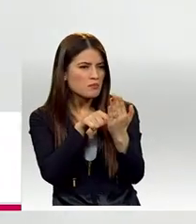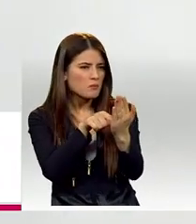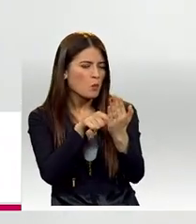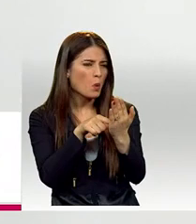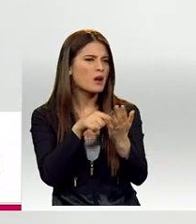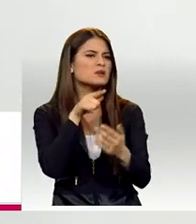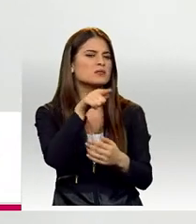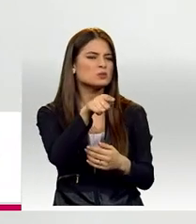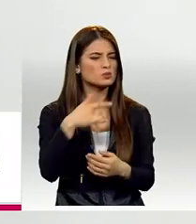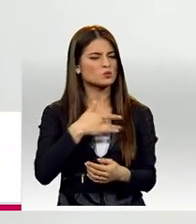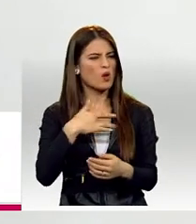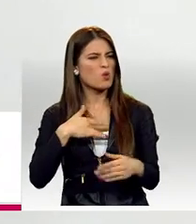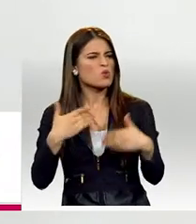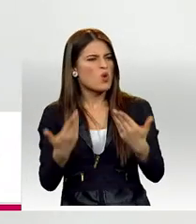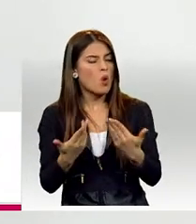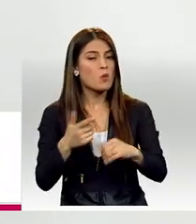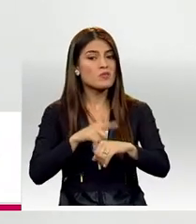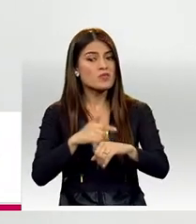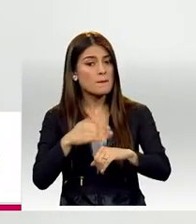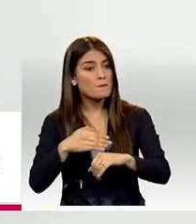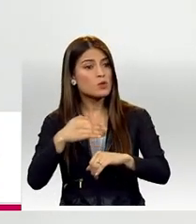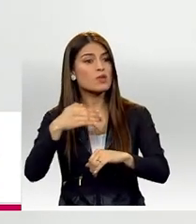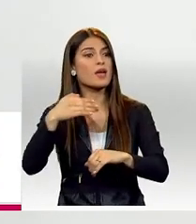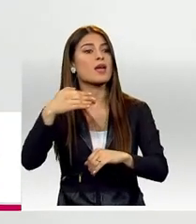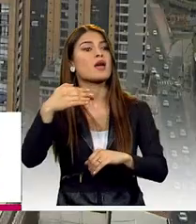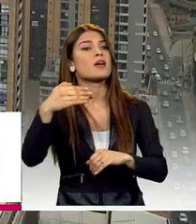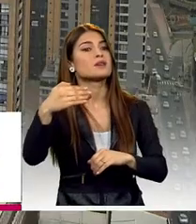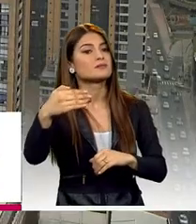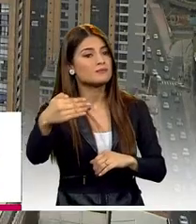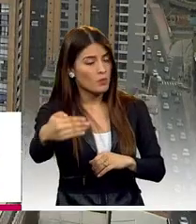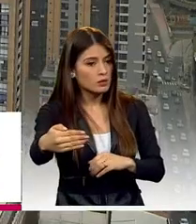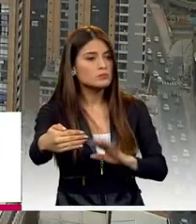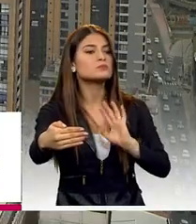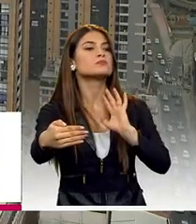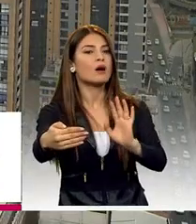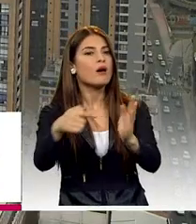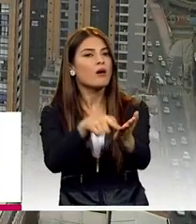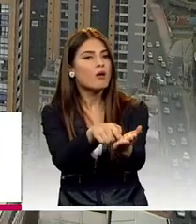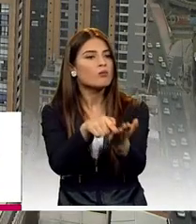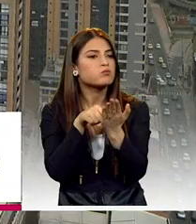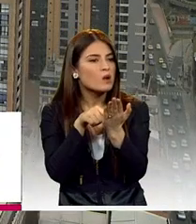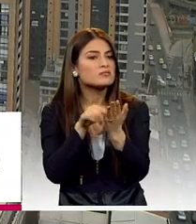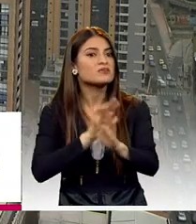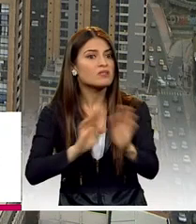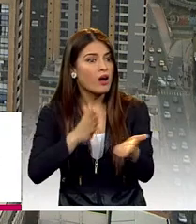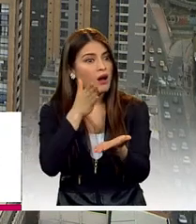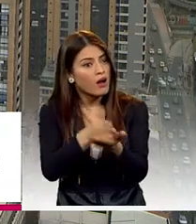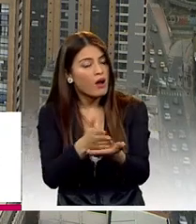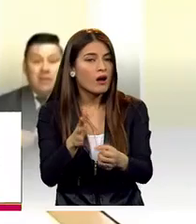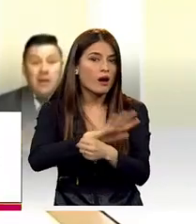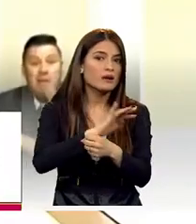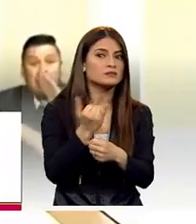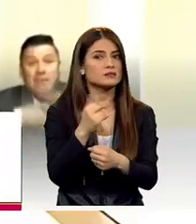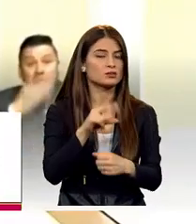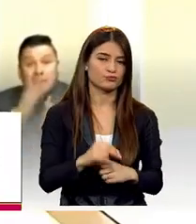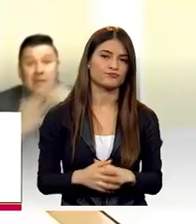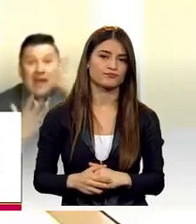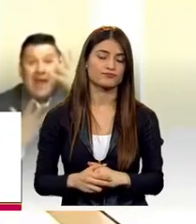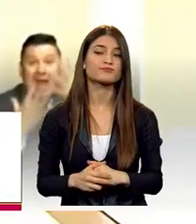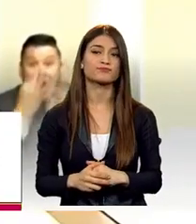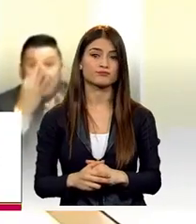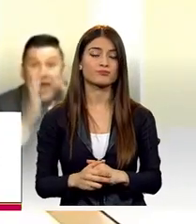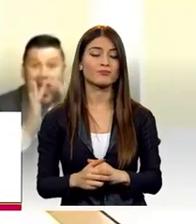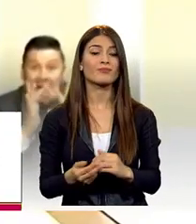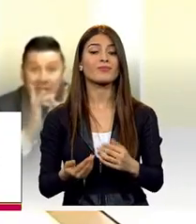tiempo desde que adquirió la infección, que se llama el periodo de incubación. Señalan que para promover el retorno de ciertos sectores económicos,